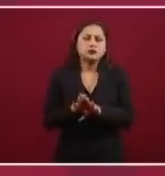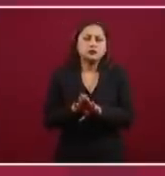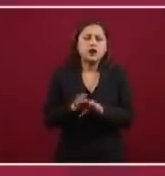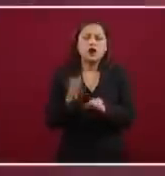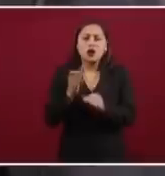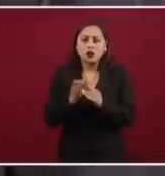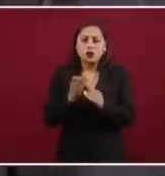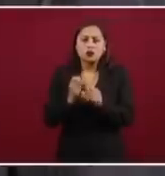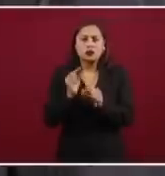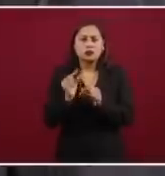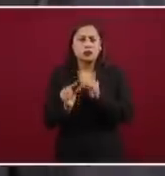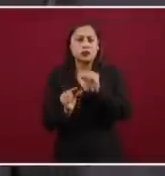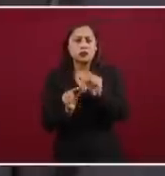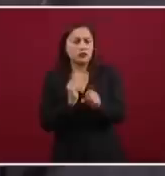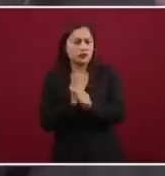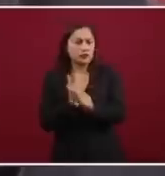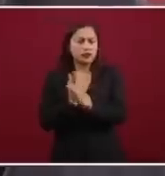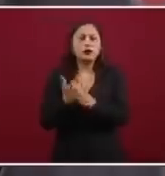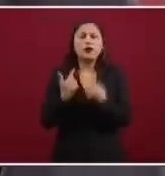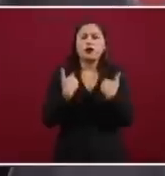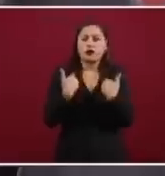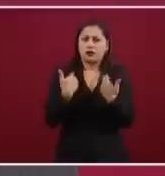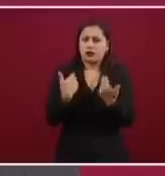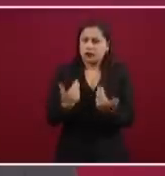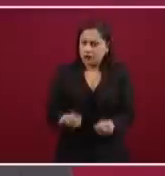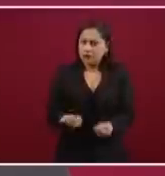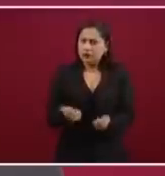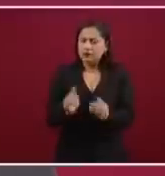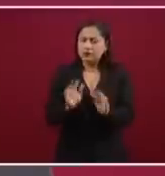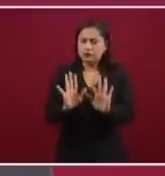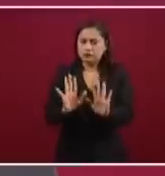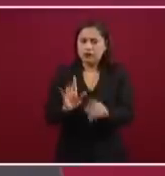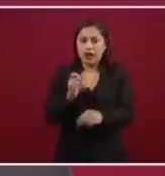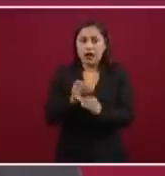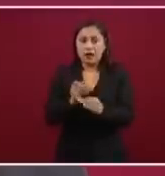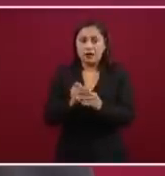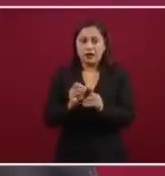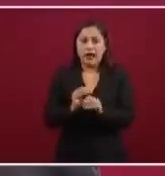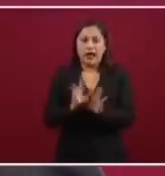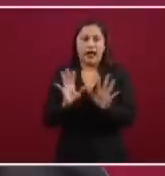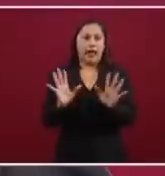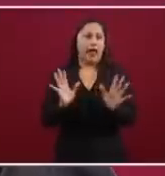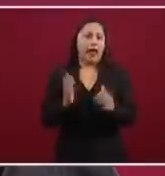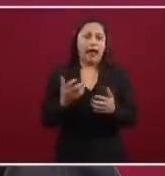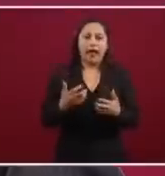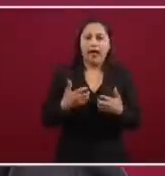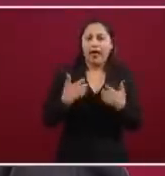entenderlo, no tampoco alarmarse.